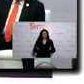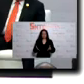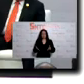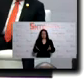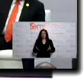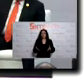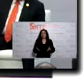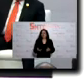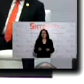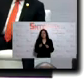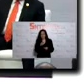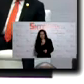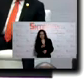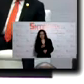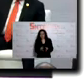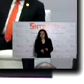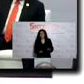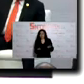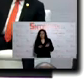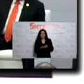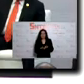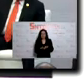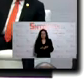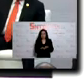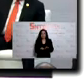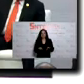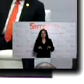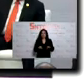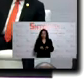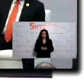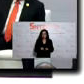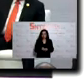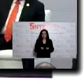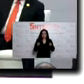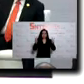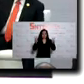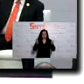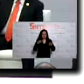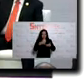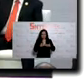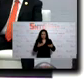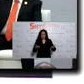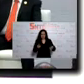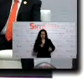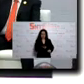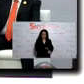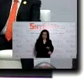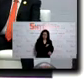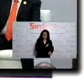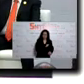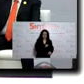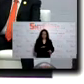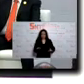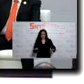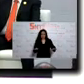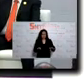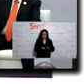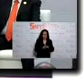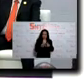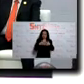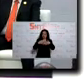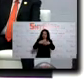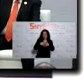Es impresionante como esta promesa y esta configuración de una cierta manera al ser